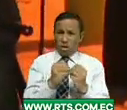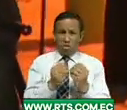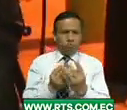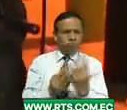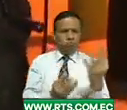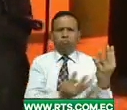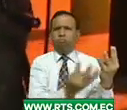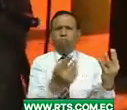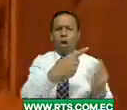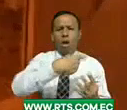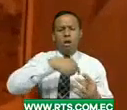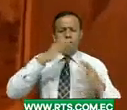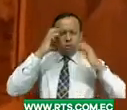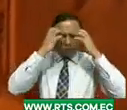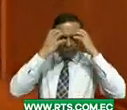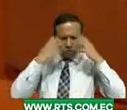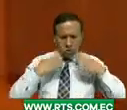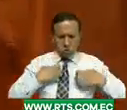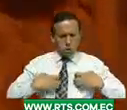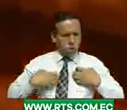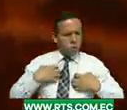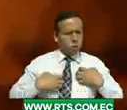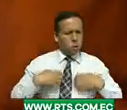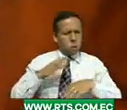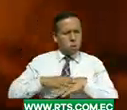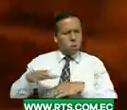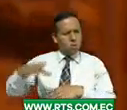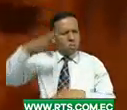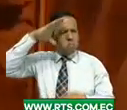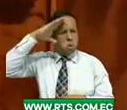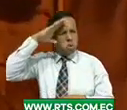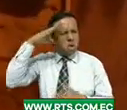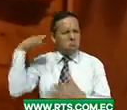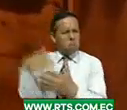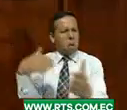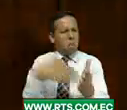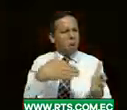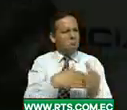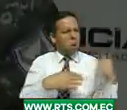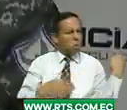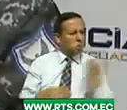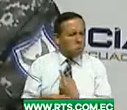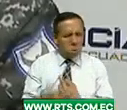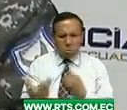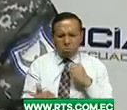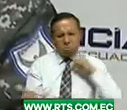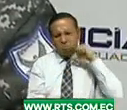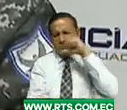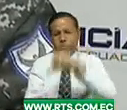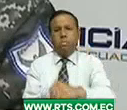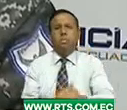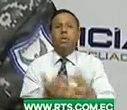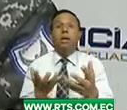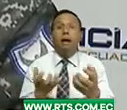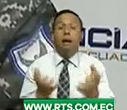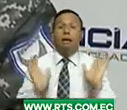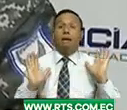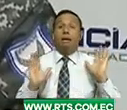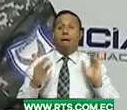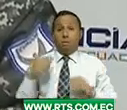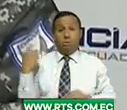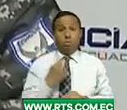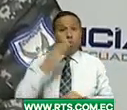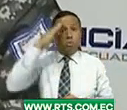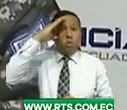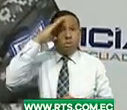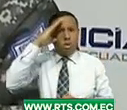acción policial y de esta forma quieren responder. El trabajo de la policía, tanto de la aprehensión de varios criminales, de varios grupos